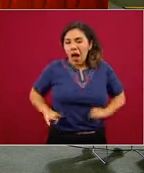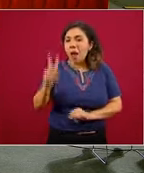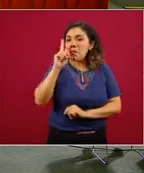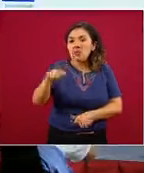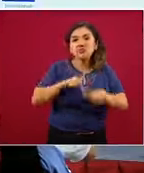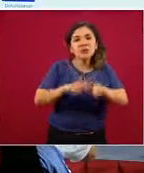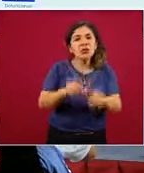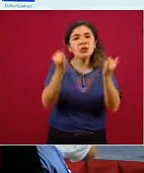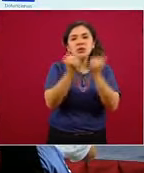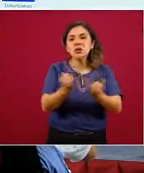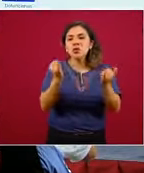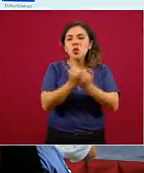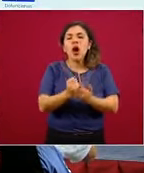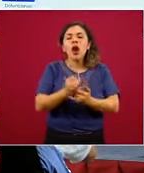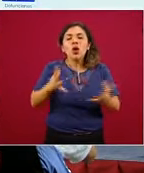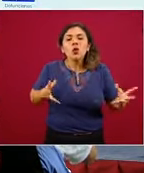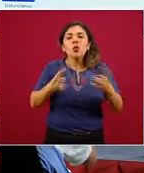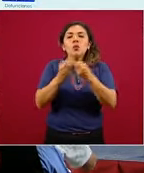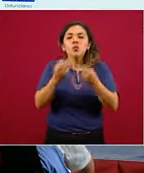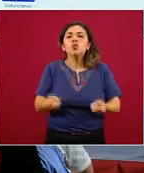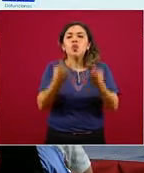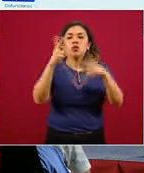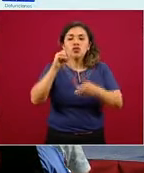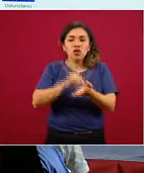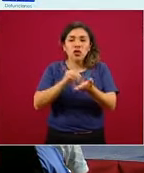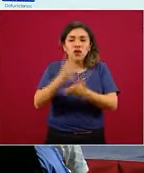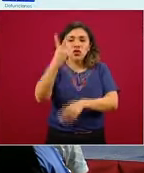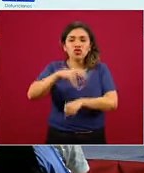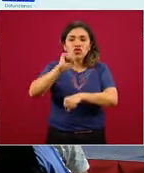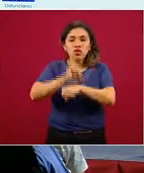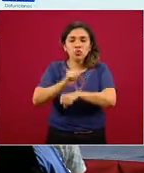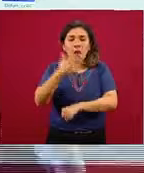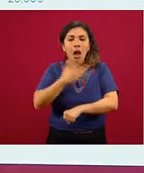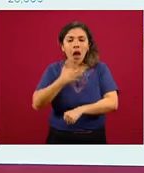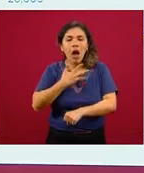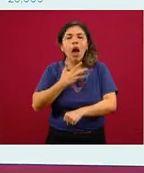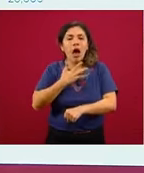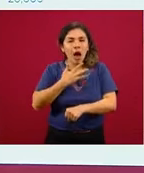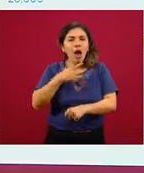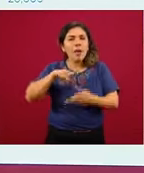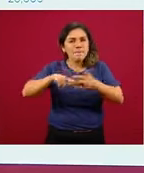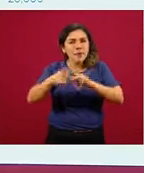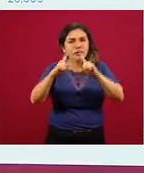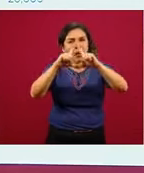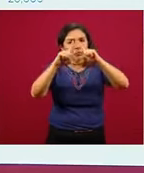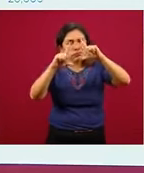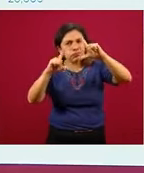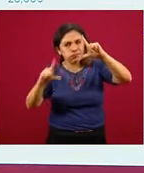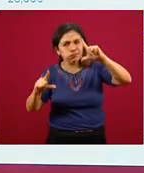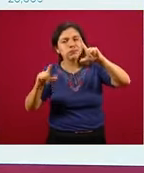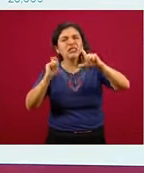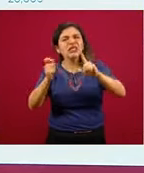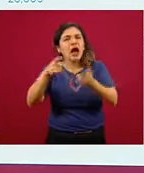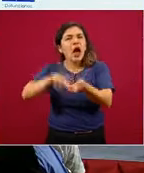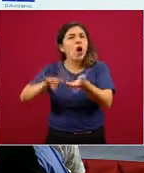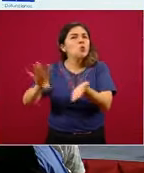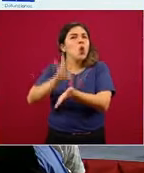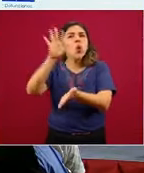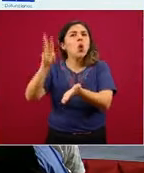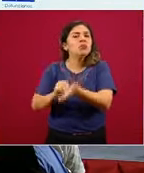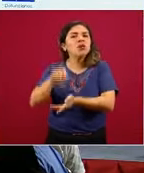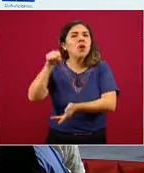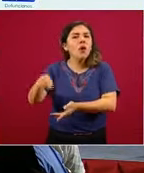Continuamos viendo en las barras acumuladas todavía estas 2 semanas de un ligero descenso en la totalidad de